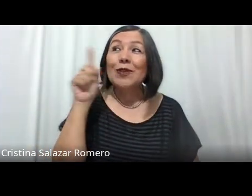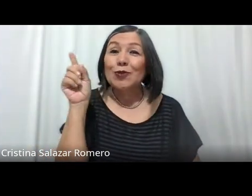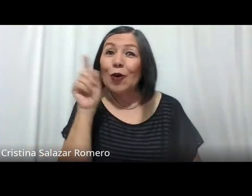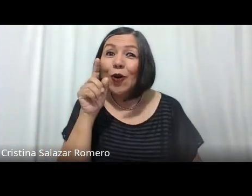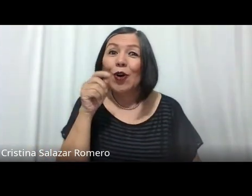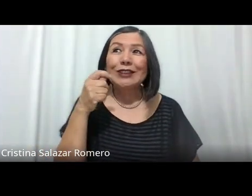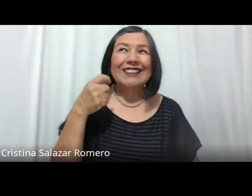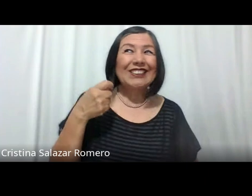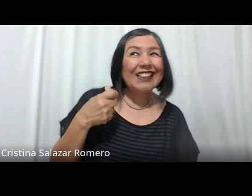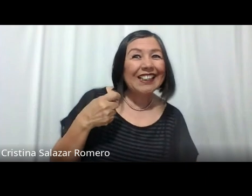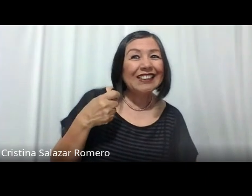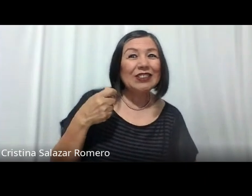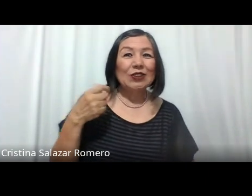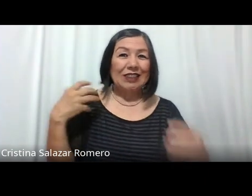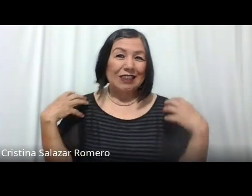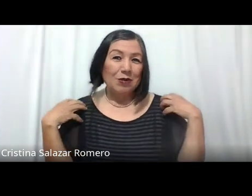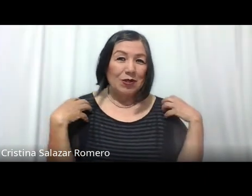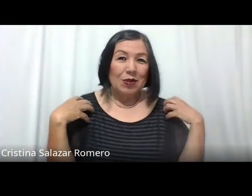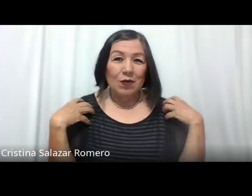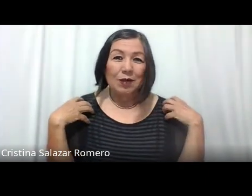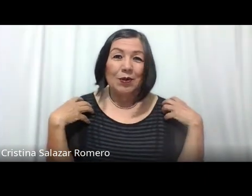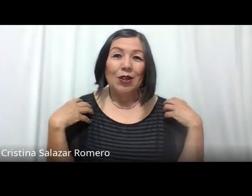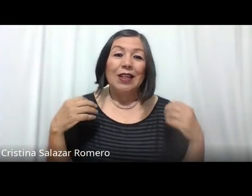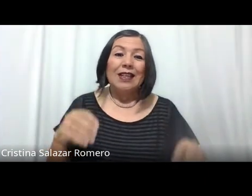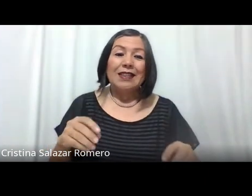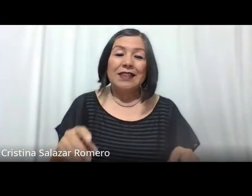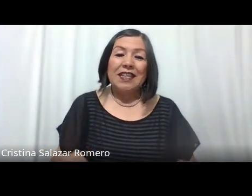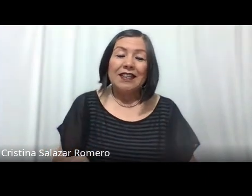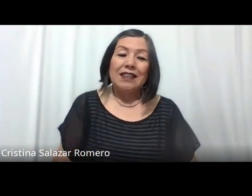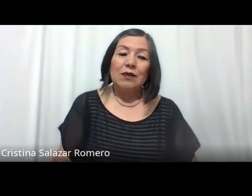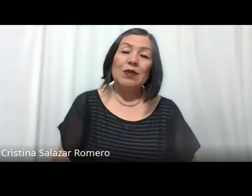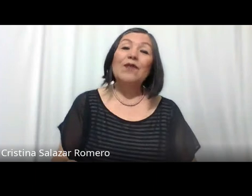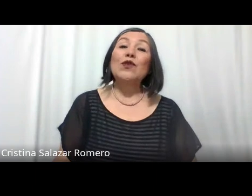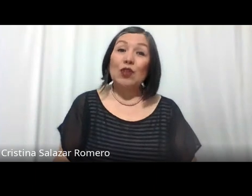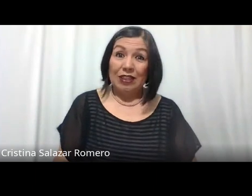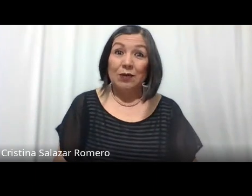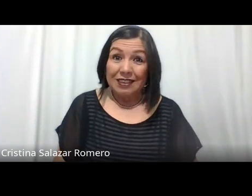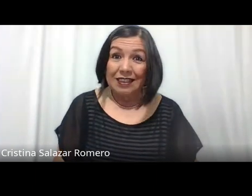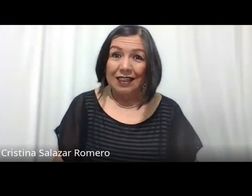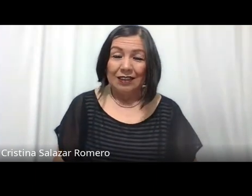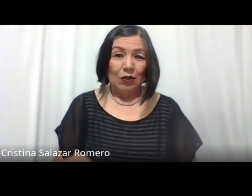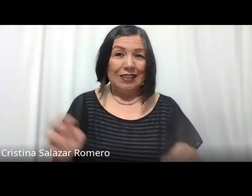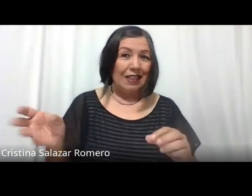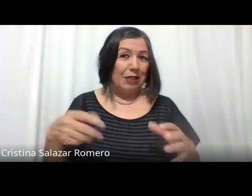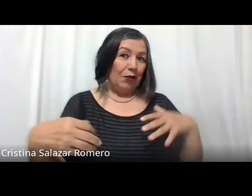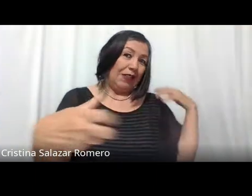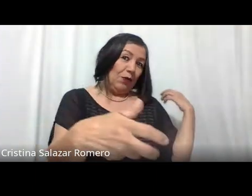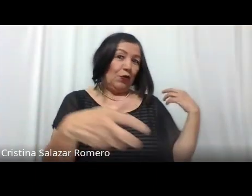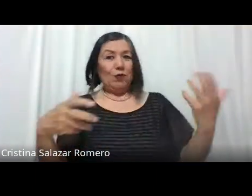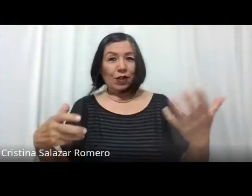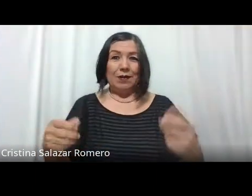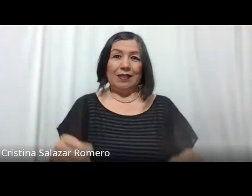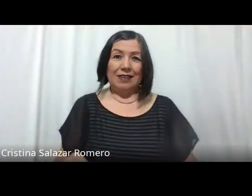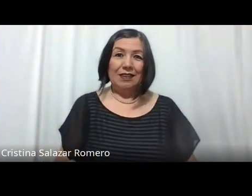movimiento de los ojos, estos gestos, este movimiento del cuerpo tienen una función lingüística, no es nada más porque